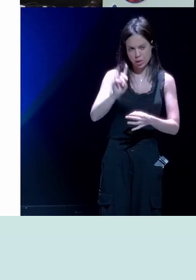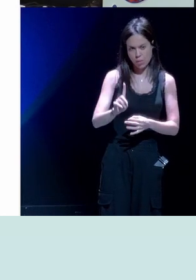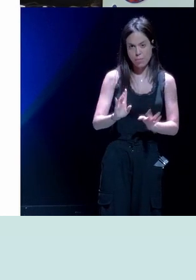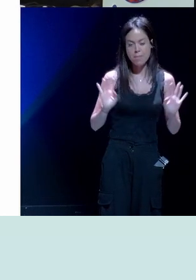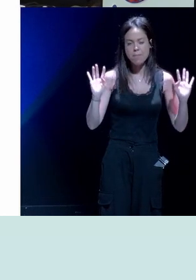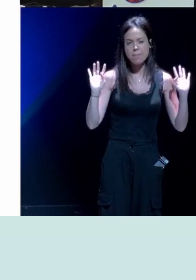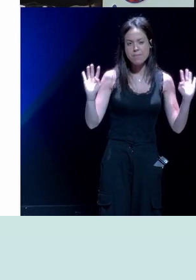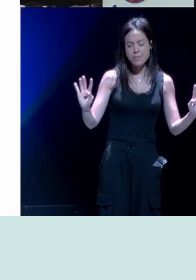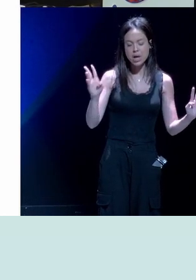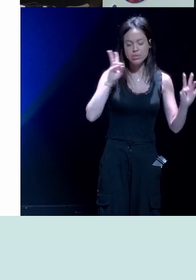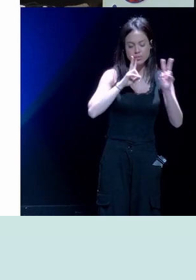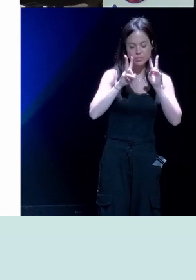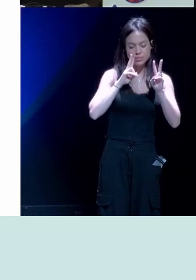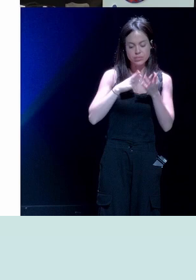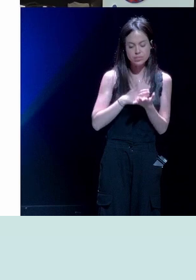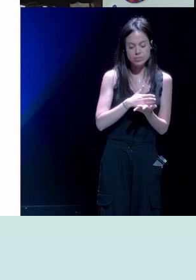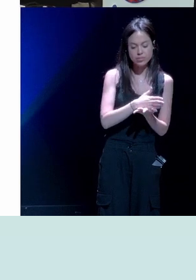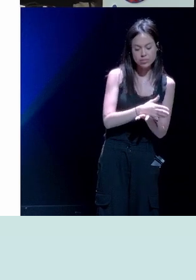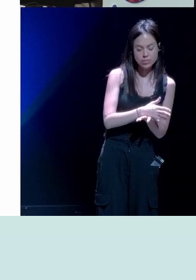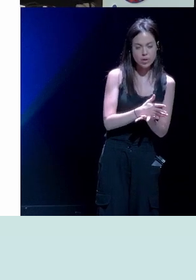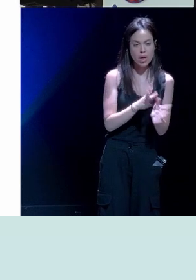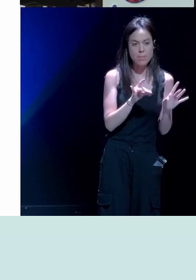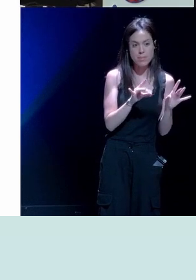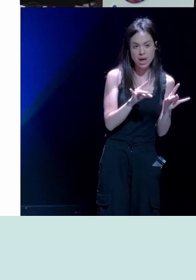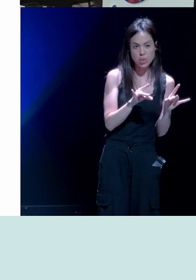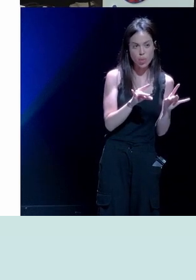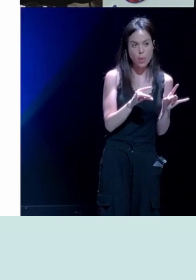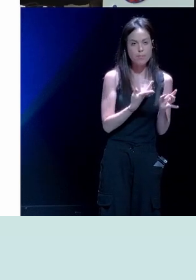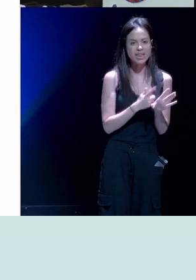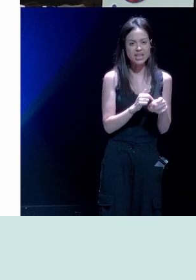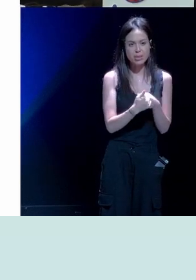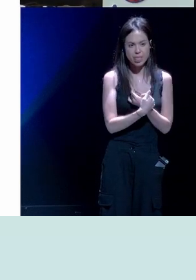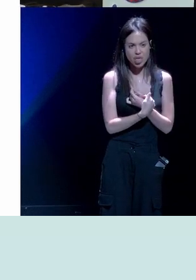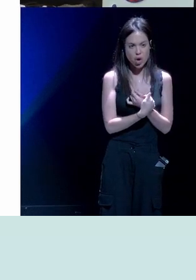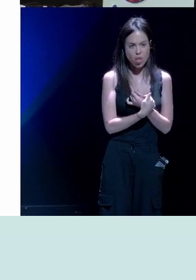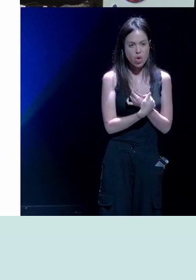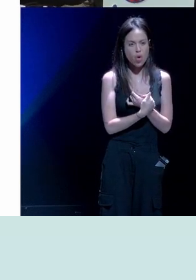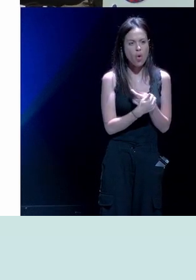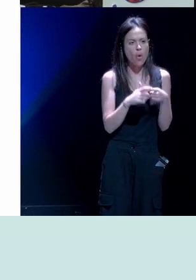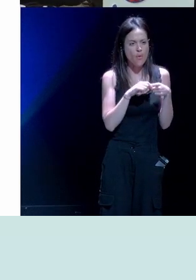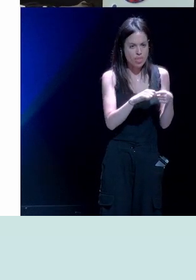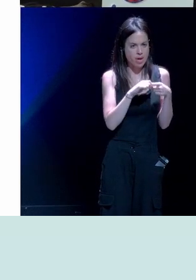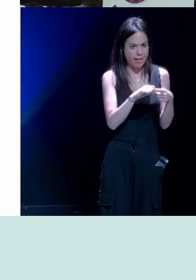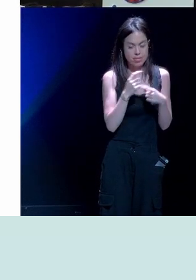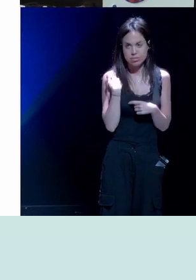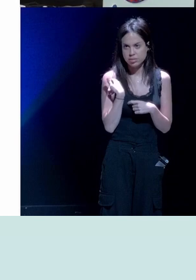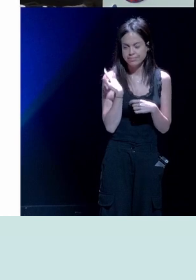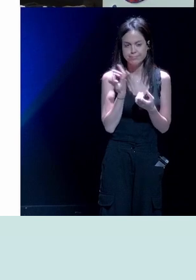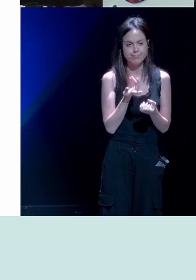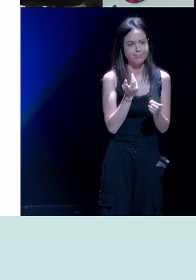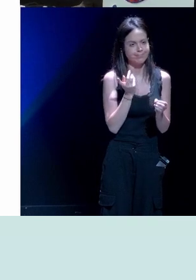dimensión del vínculo de participación orgánica, en el que yo he trabajado mucho, porque se